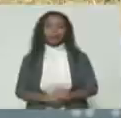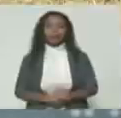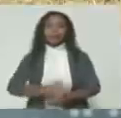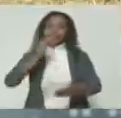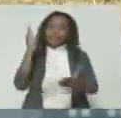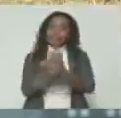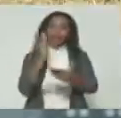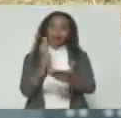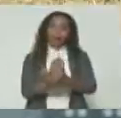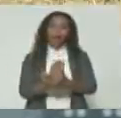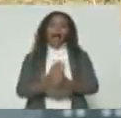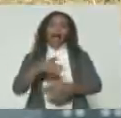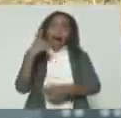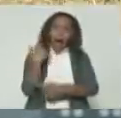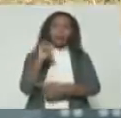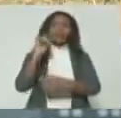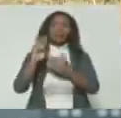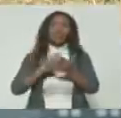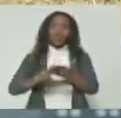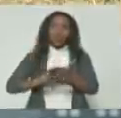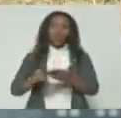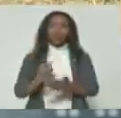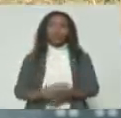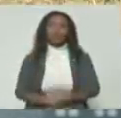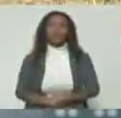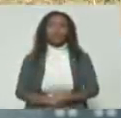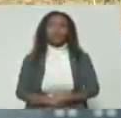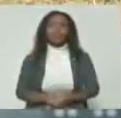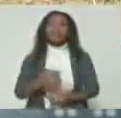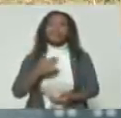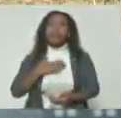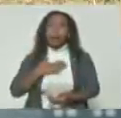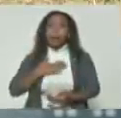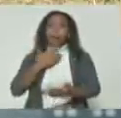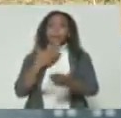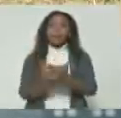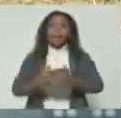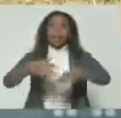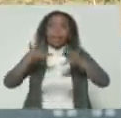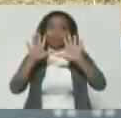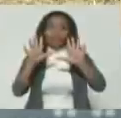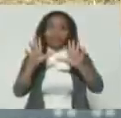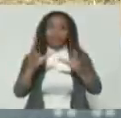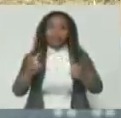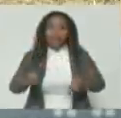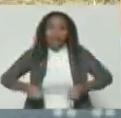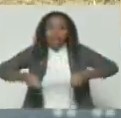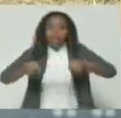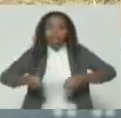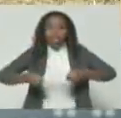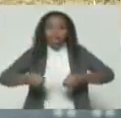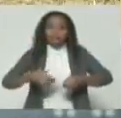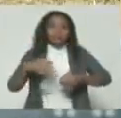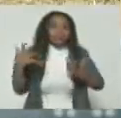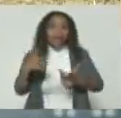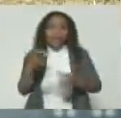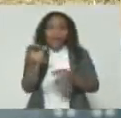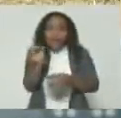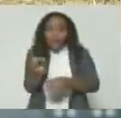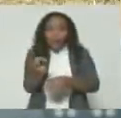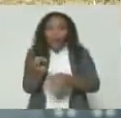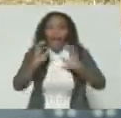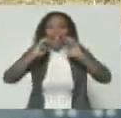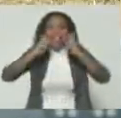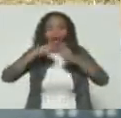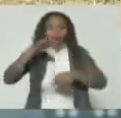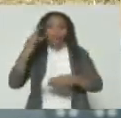Siempre habrá alguna solución. Si me piden 10 sacos de semilla de maíz